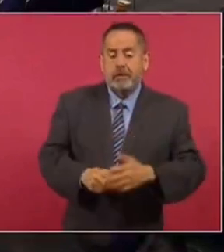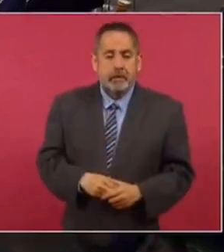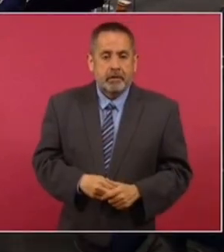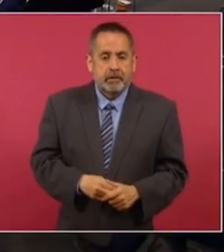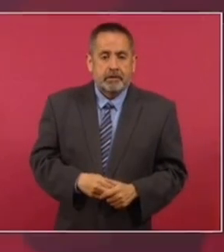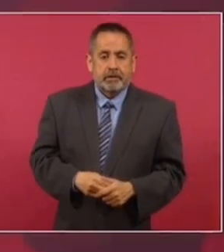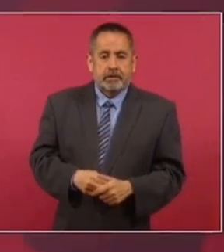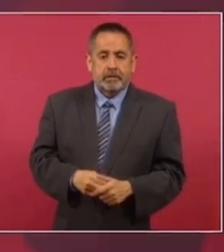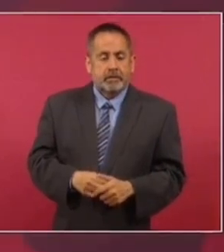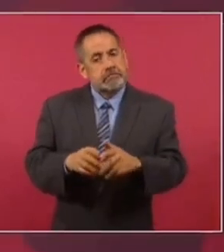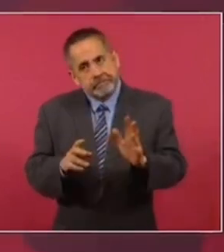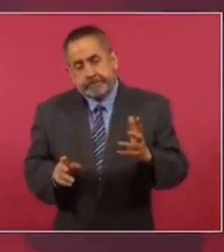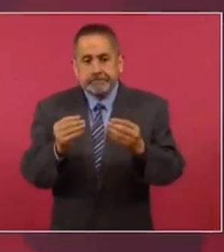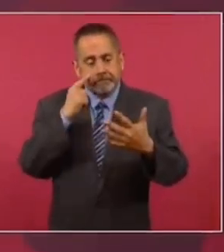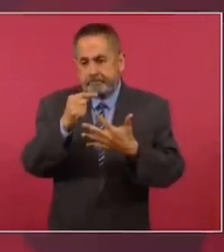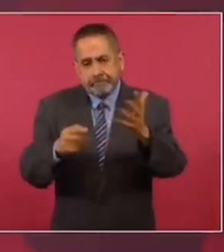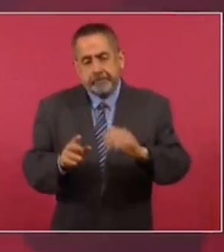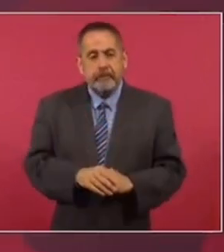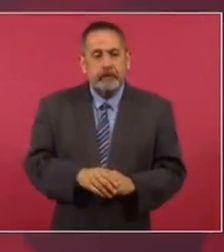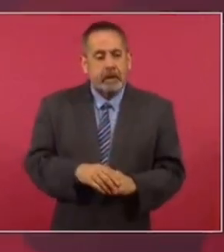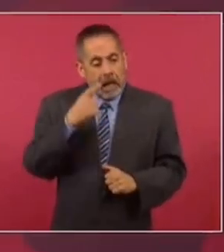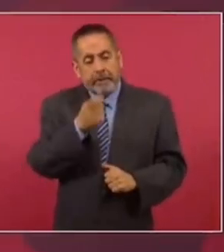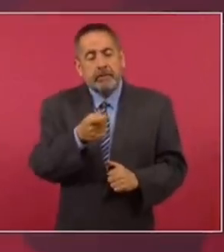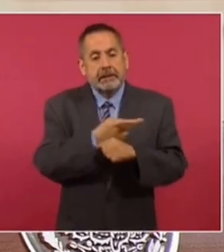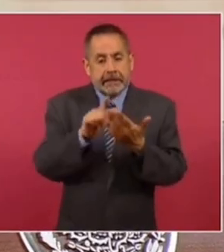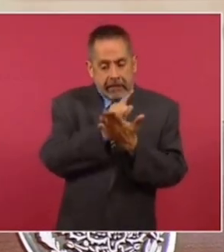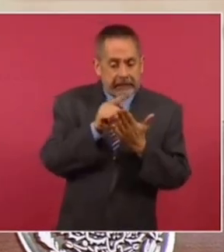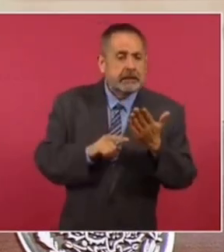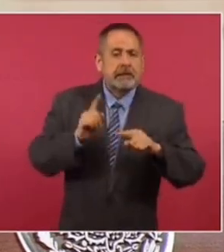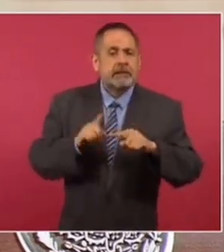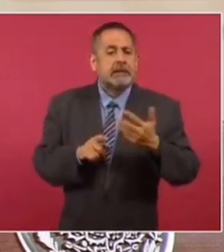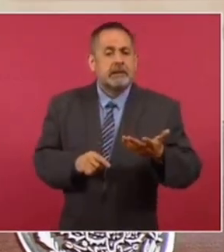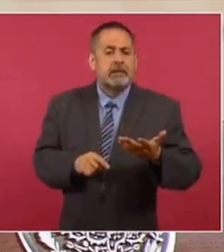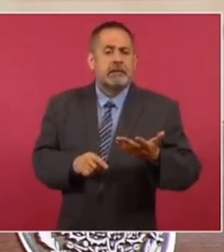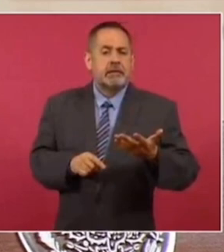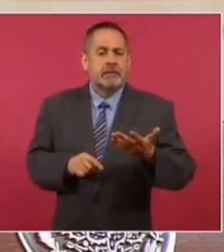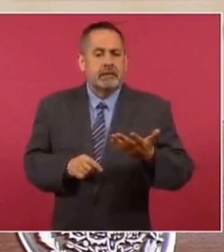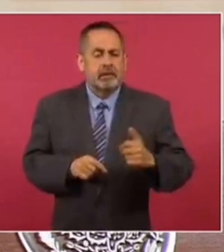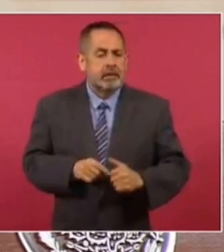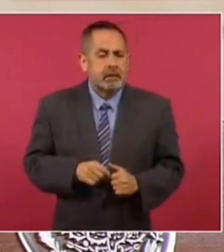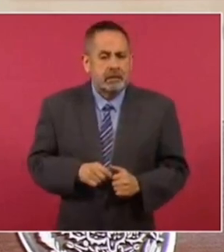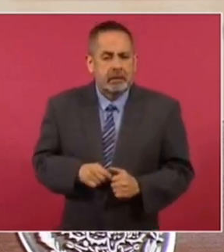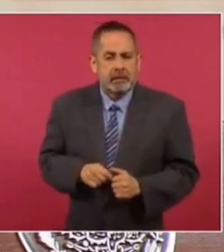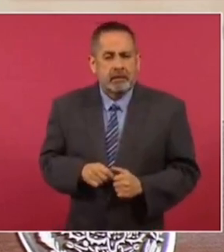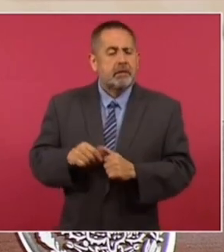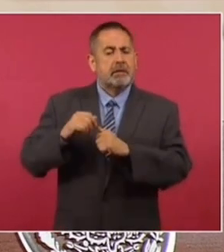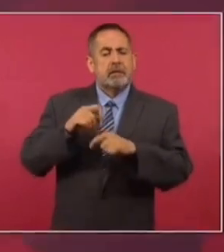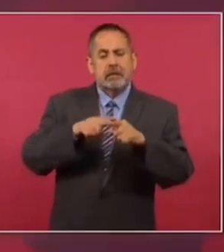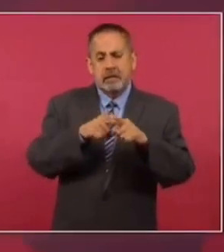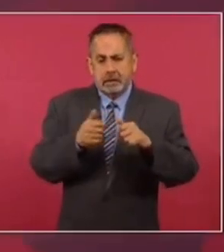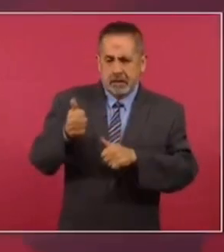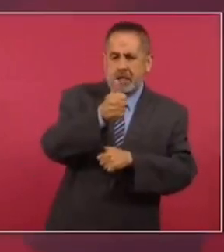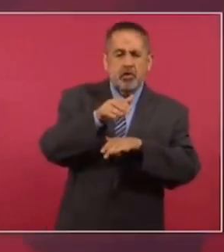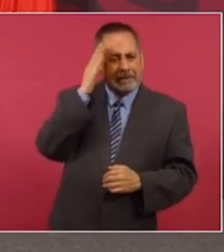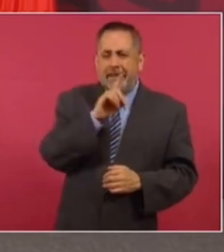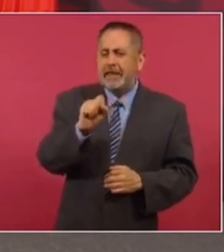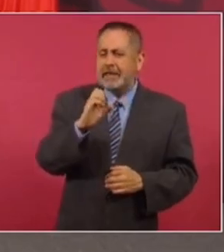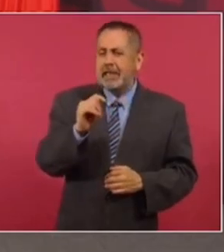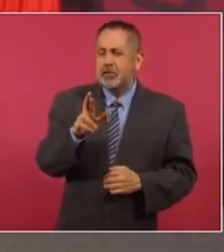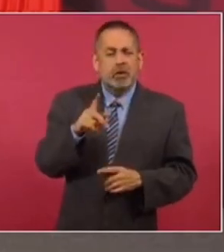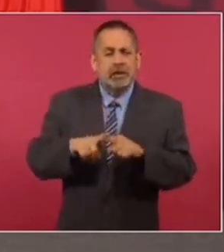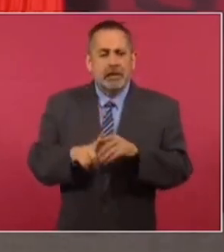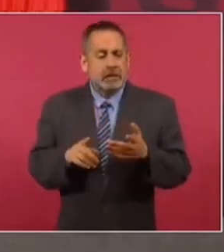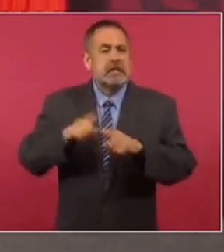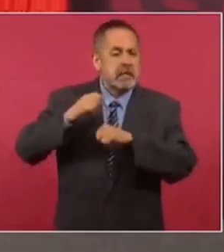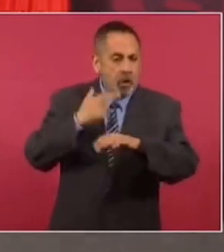cosas. Habría que ver en la cuestión legal quién es el que se hace cargo de los temas de seguridad.